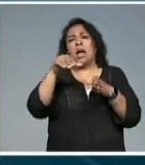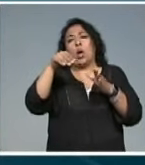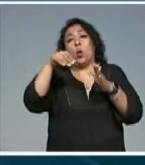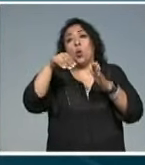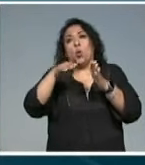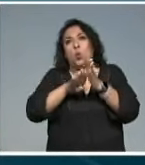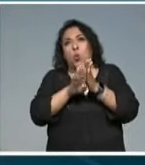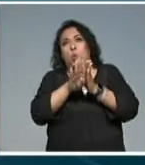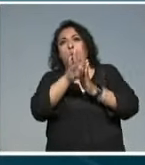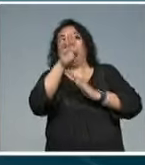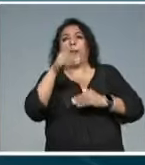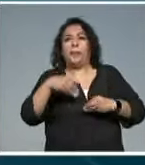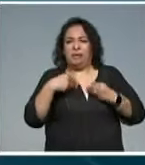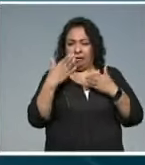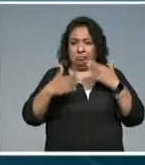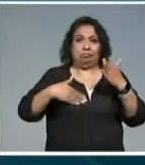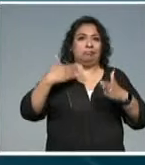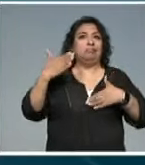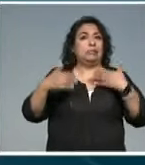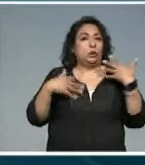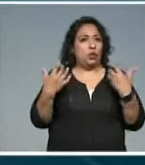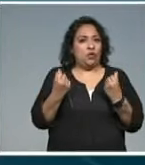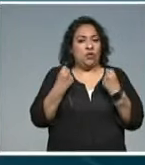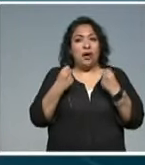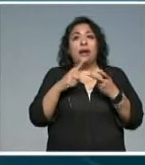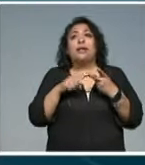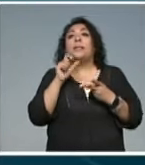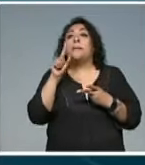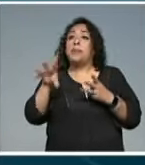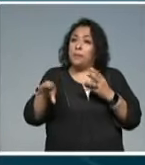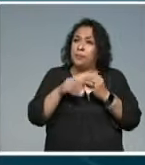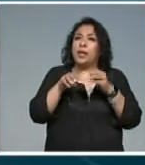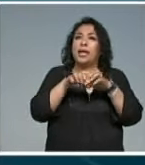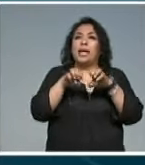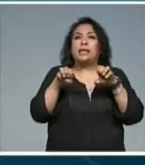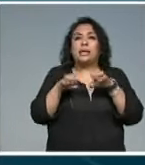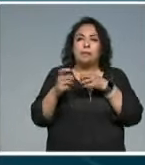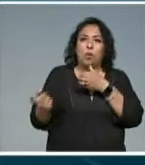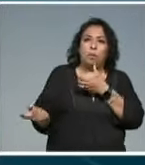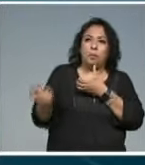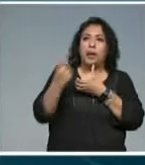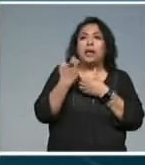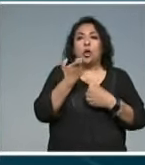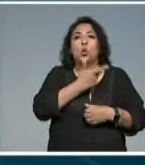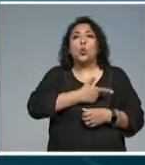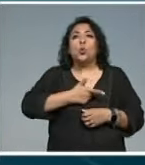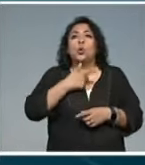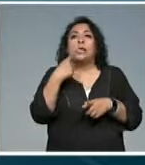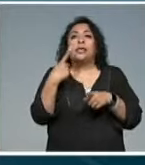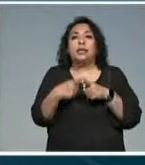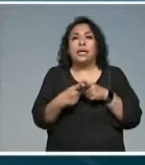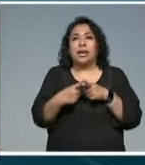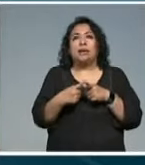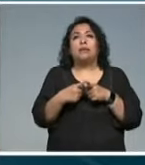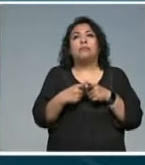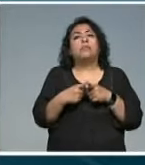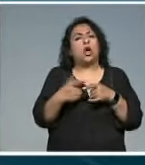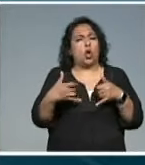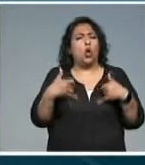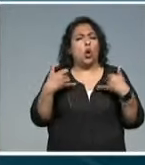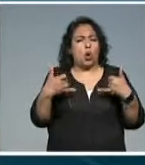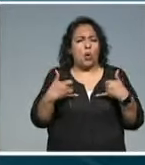muy, muy divertida y muy tremenda. Y también se incorpora al equipo, y eso nos da mucho gusto, una